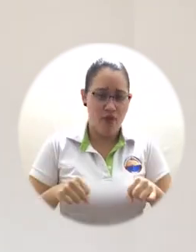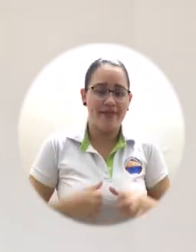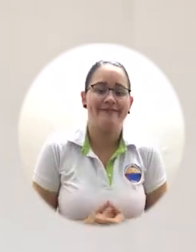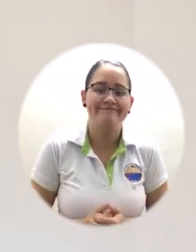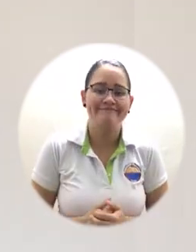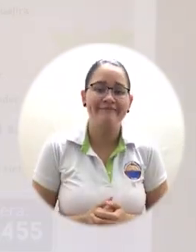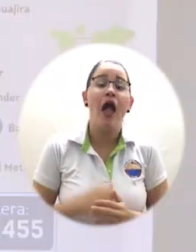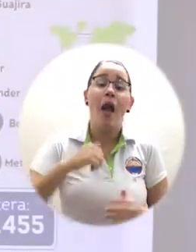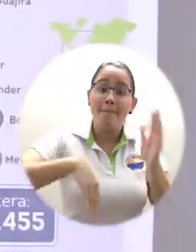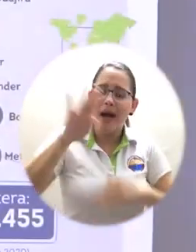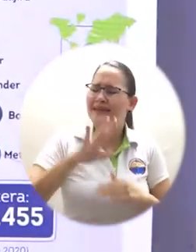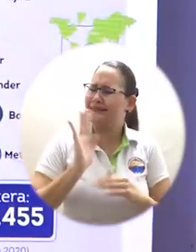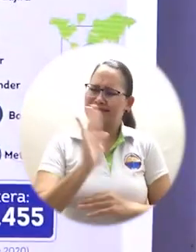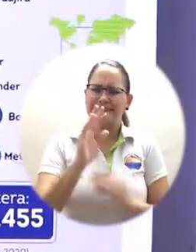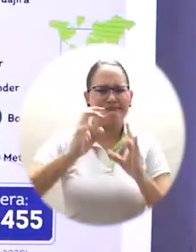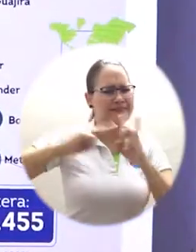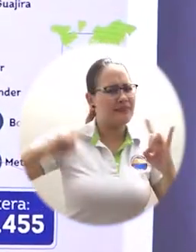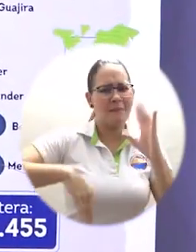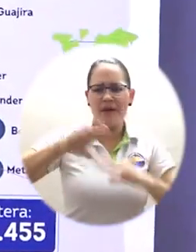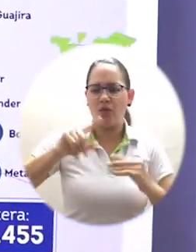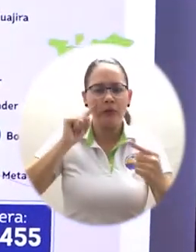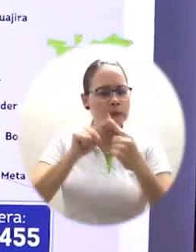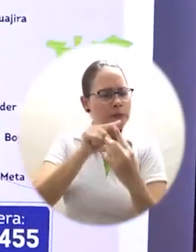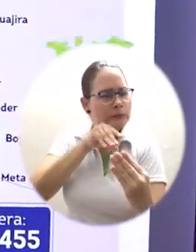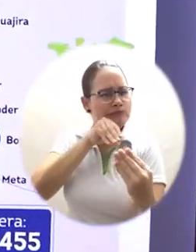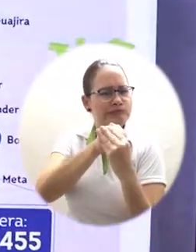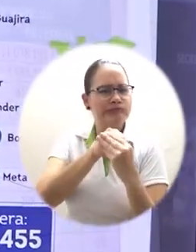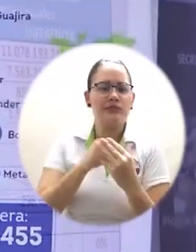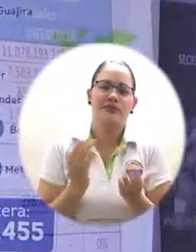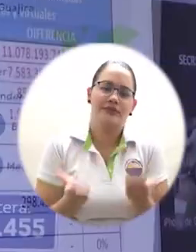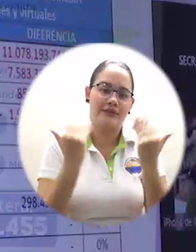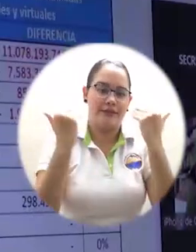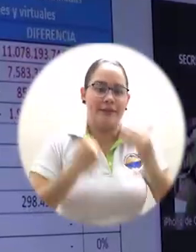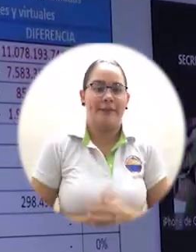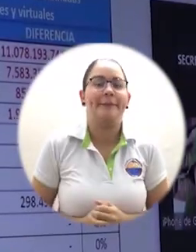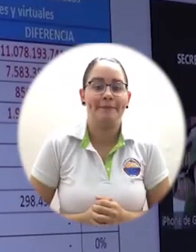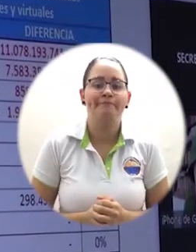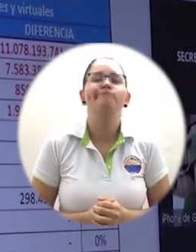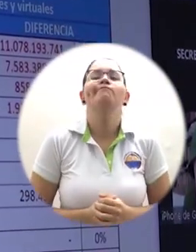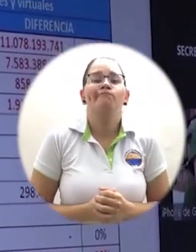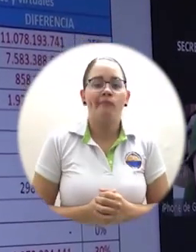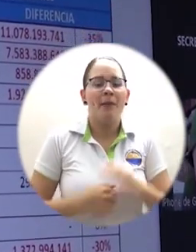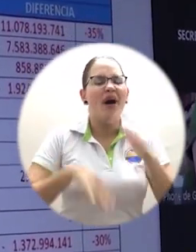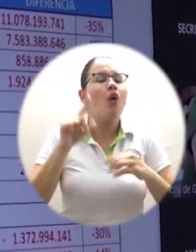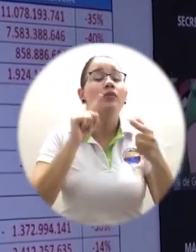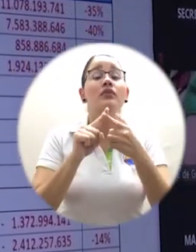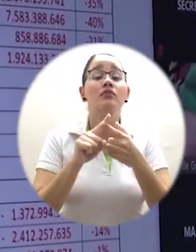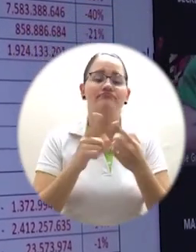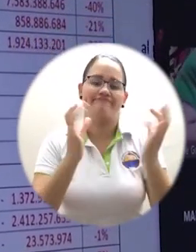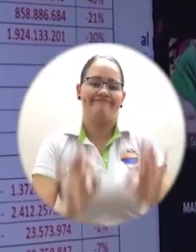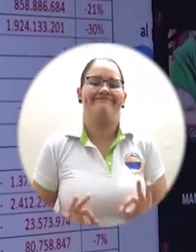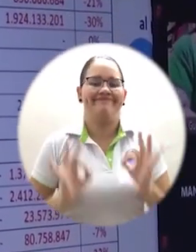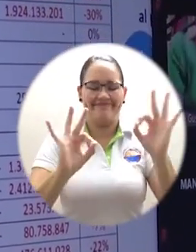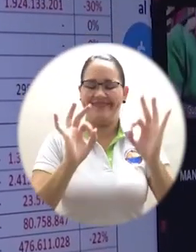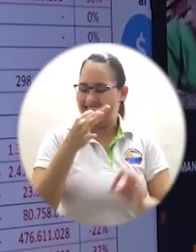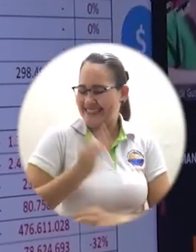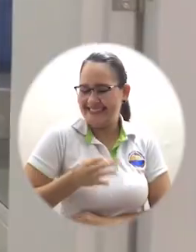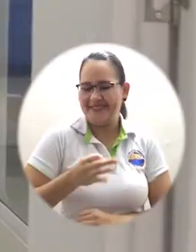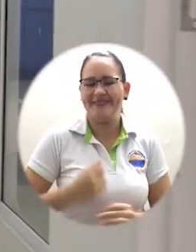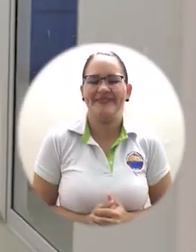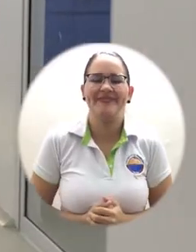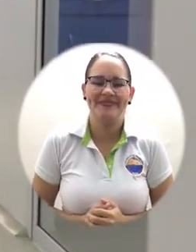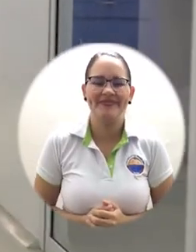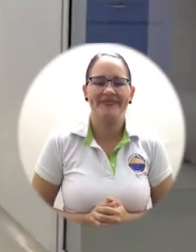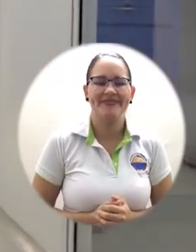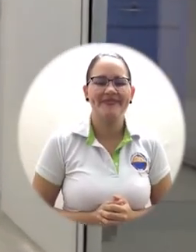las circunstancias estas de la epidemia y del aislamiento, garantizándole calidad a los estudiantes de nuestra universidad.